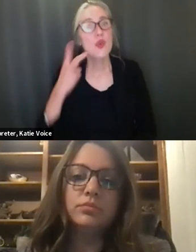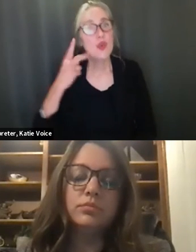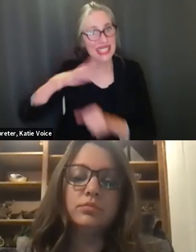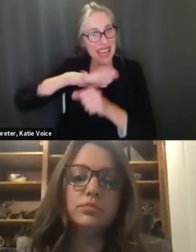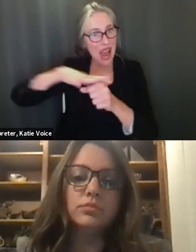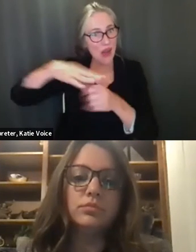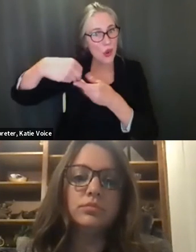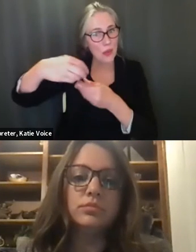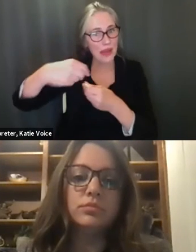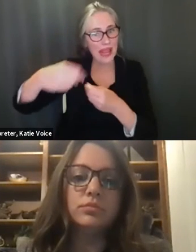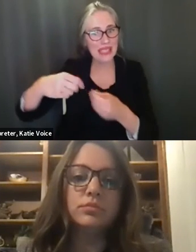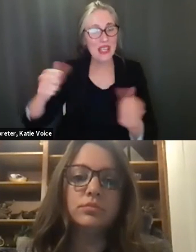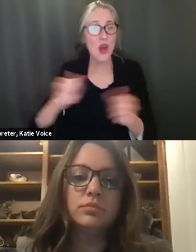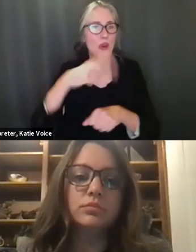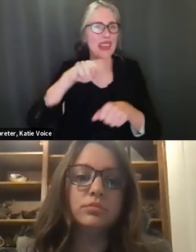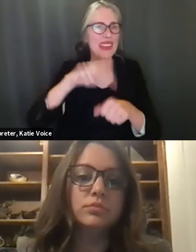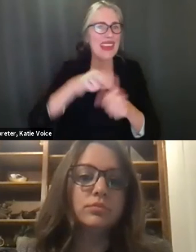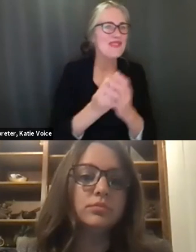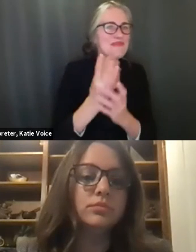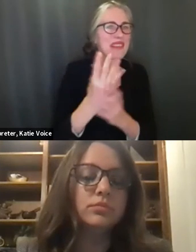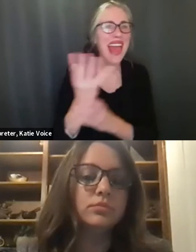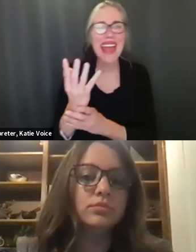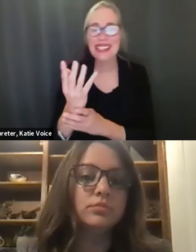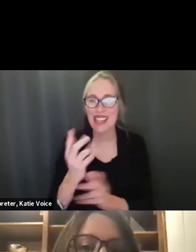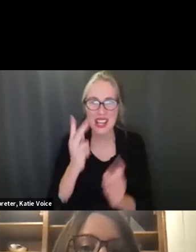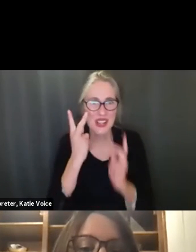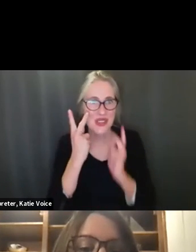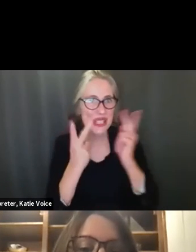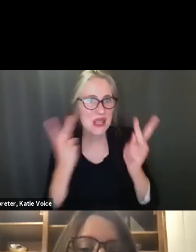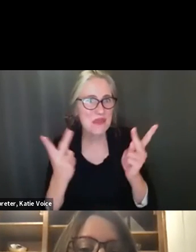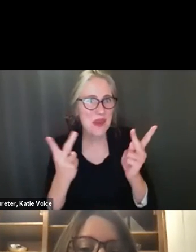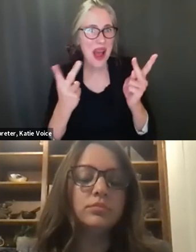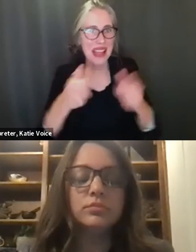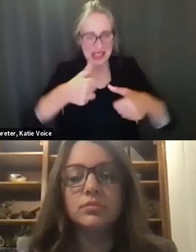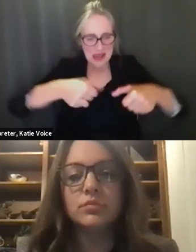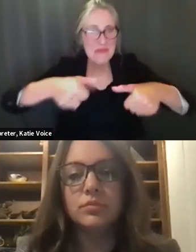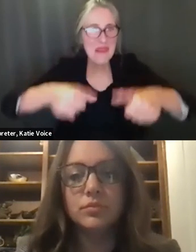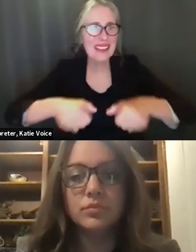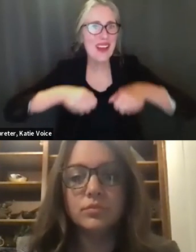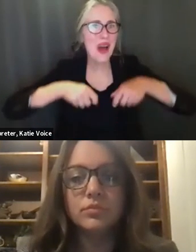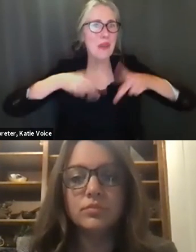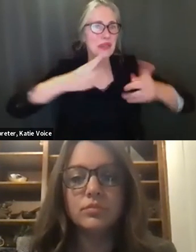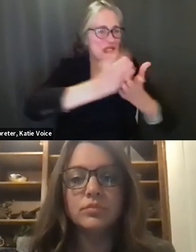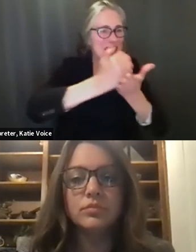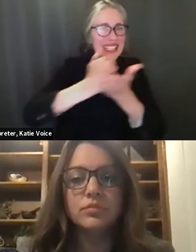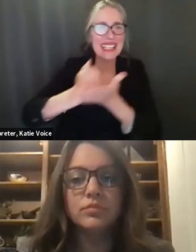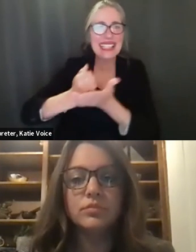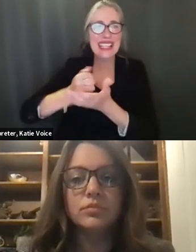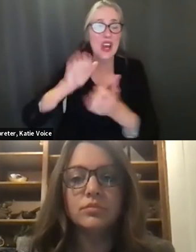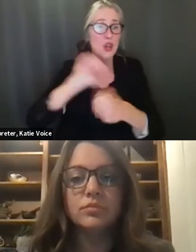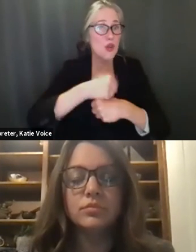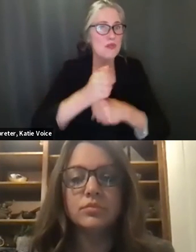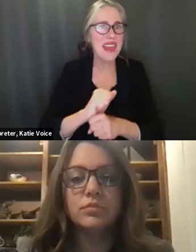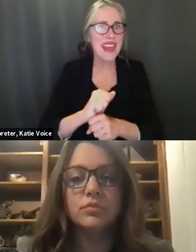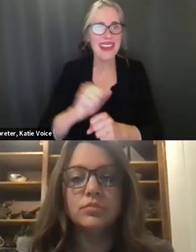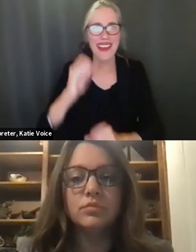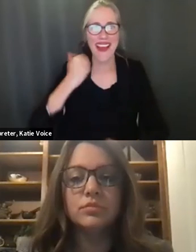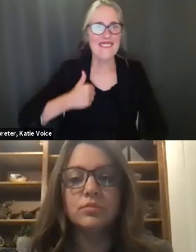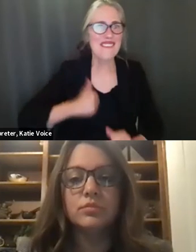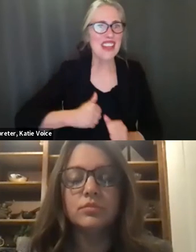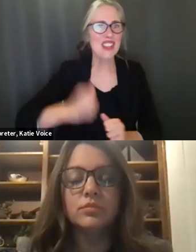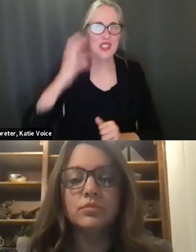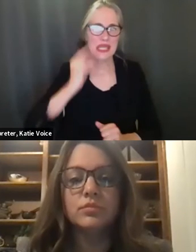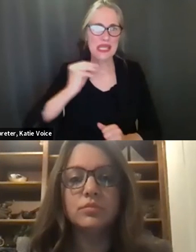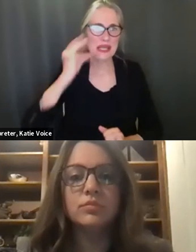que haya plantas, rompecabezas y oportunidades para que los estudiantes puedan tener una